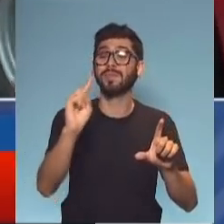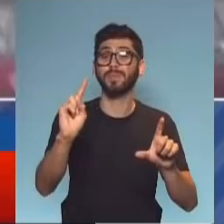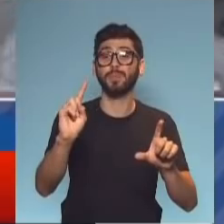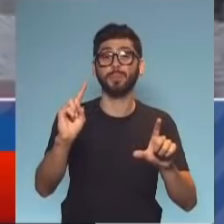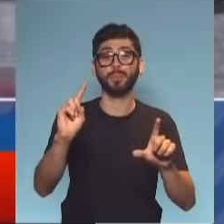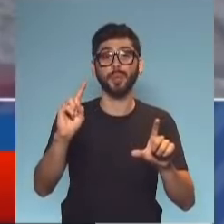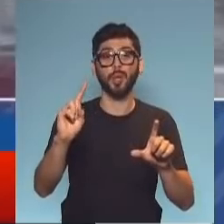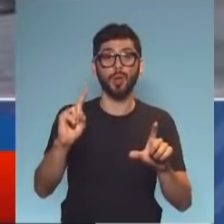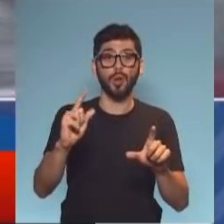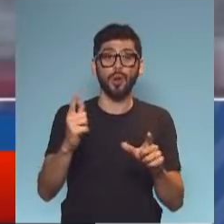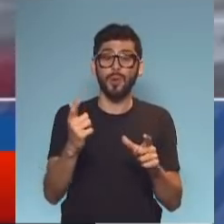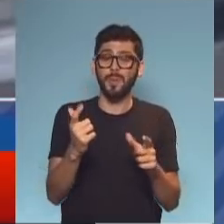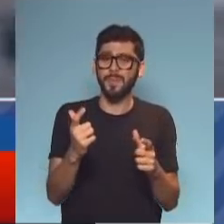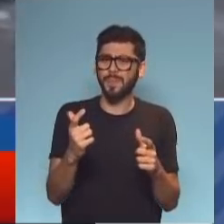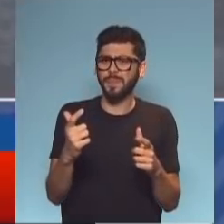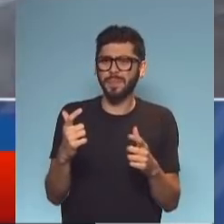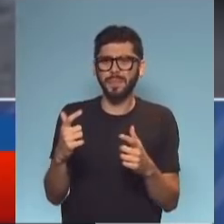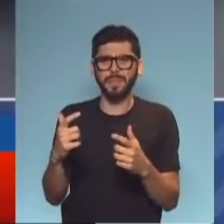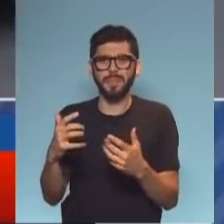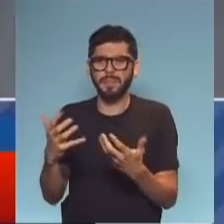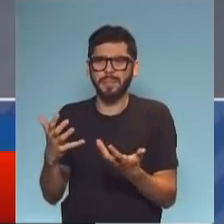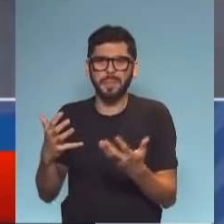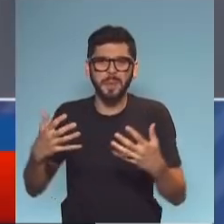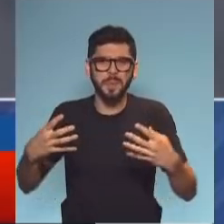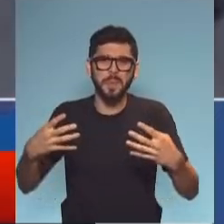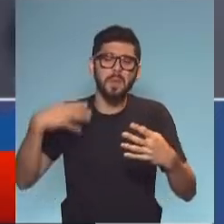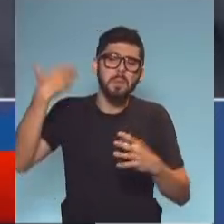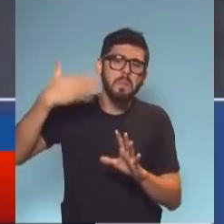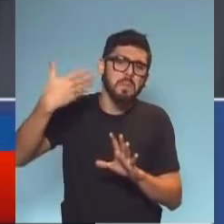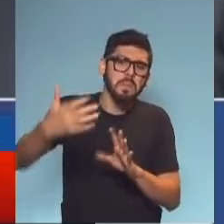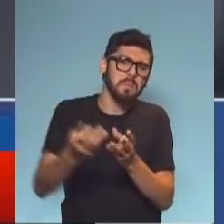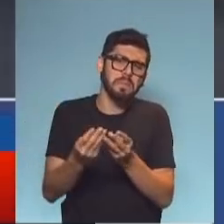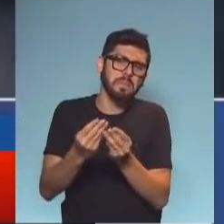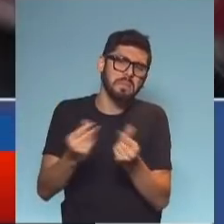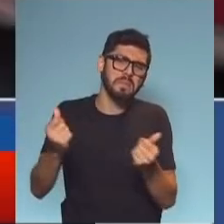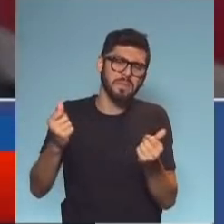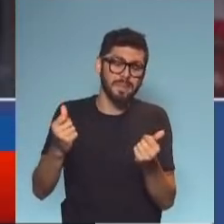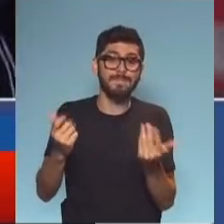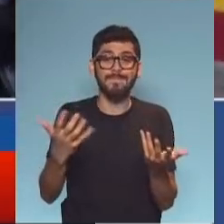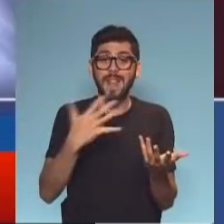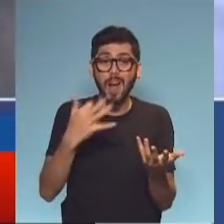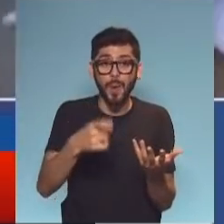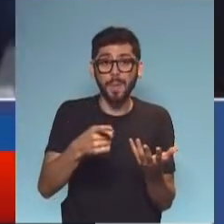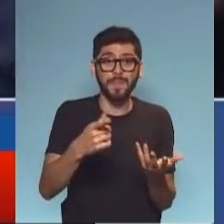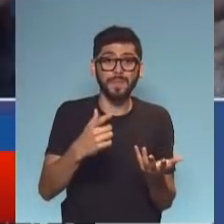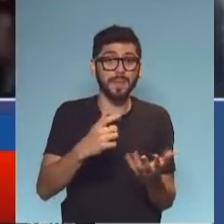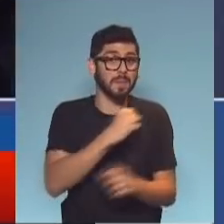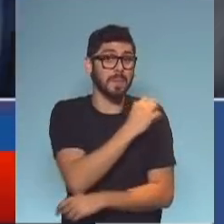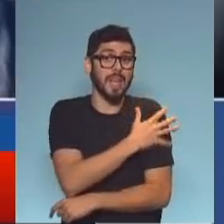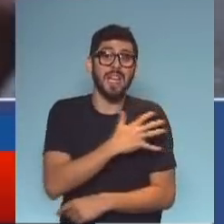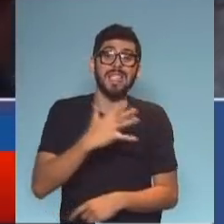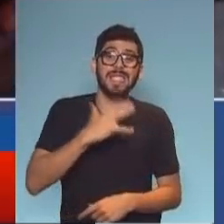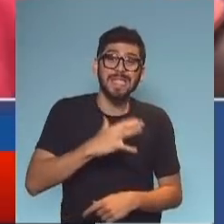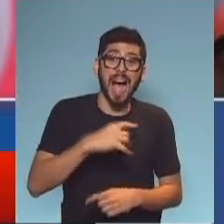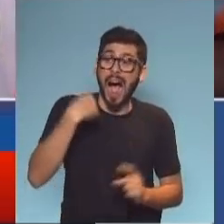grandes ríos de sangre, como que esto pasa al olvido, y este goteo de derramamiento de sangre palestina de